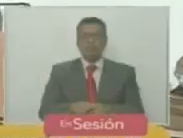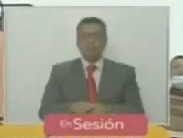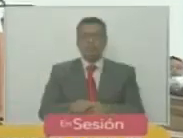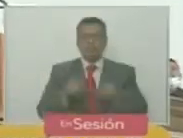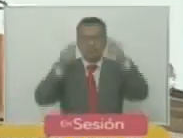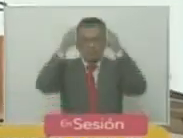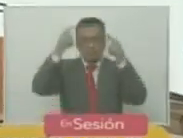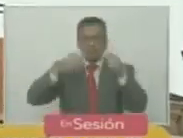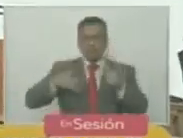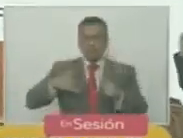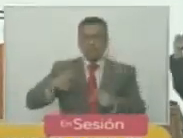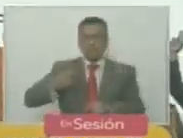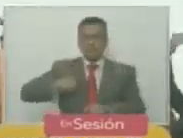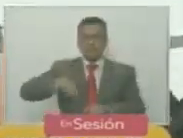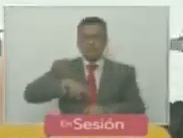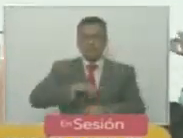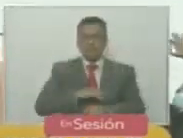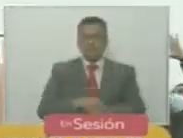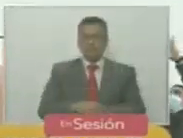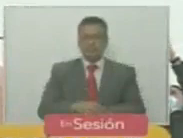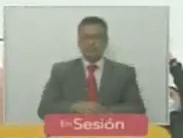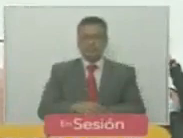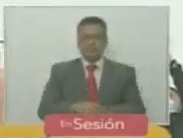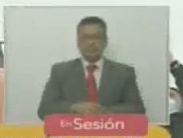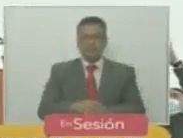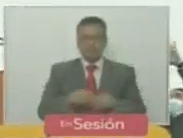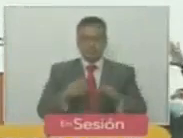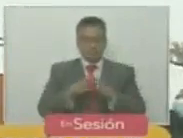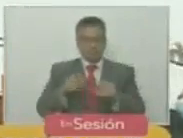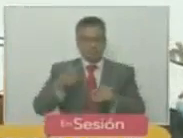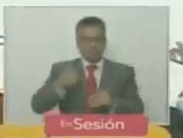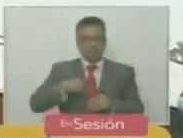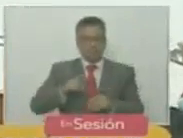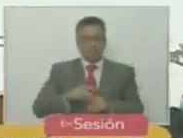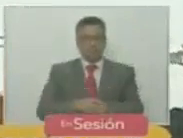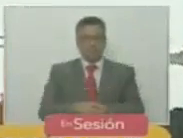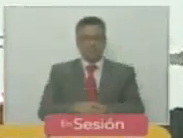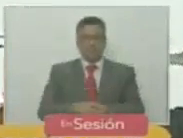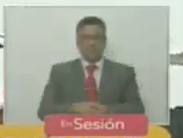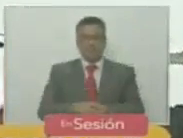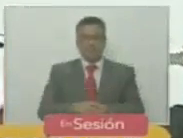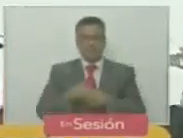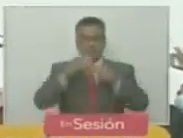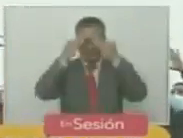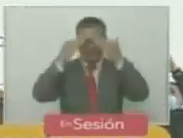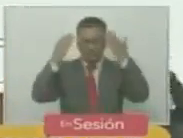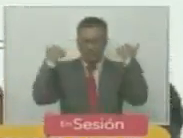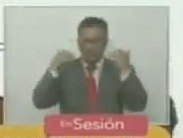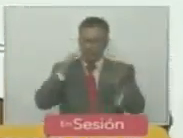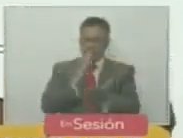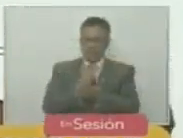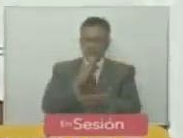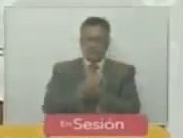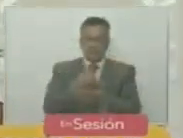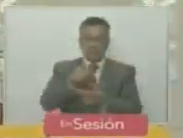Chávez sentía por nosotros, por los desposeídos, por los olvidados de siempre, un amor